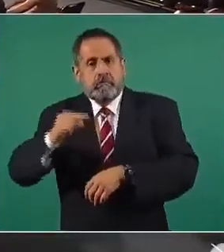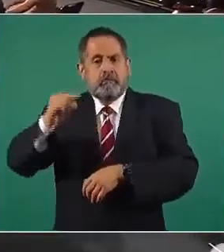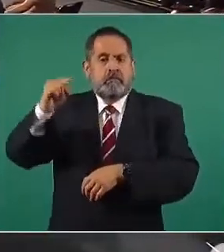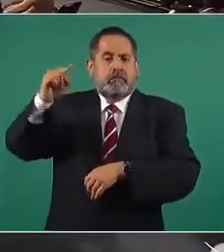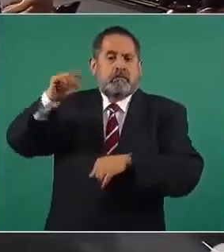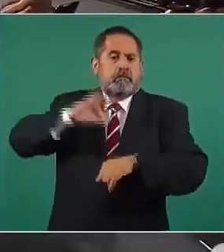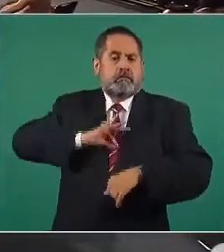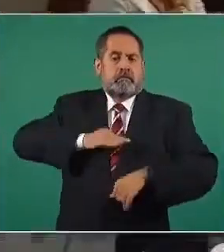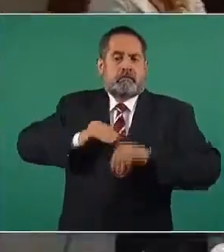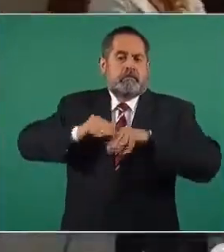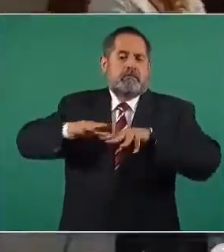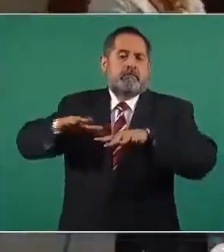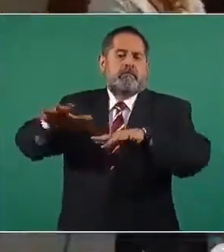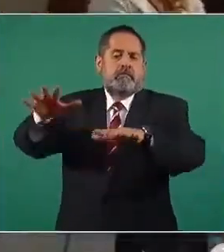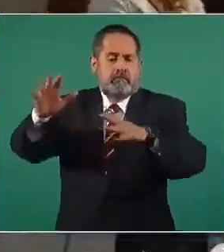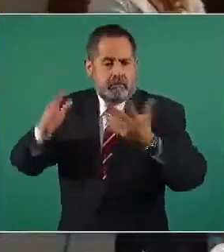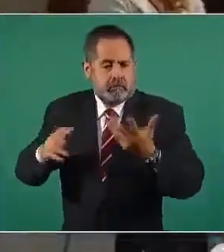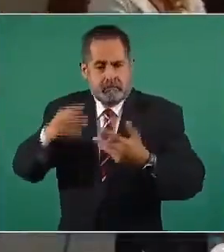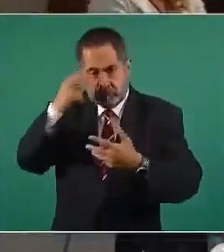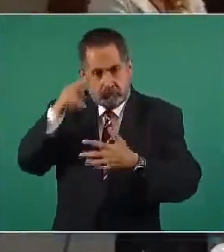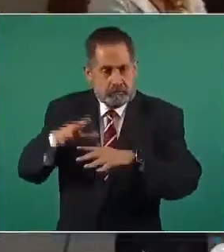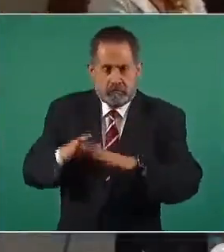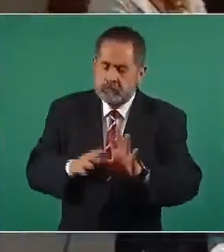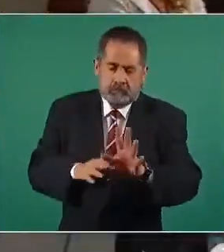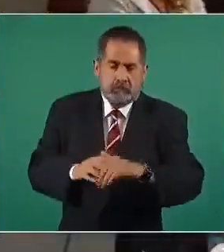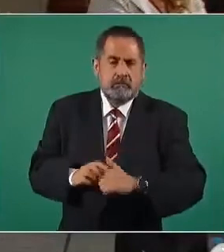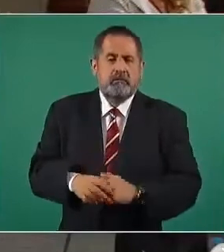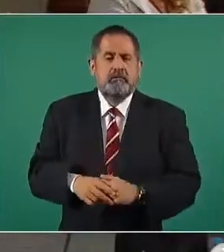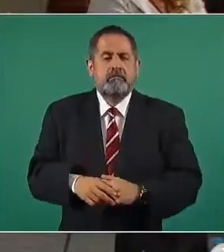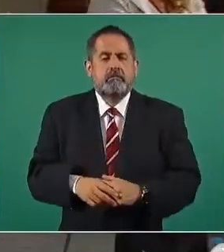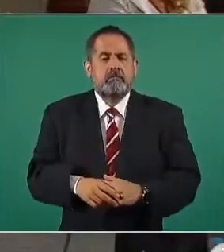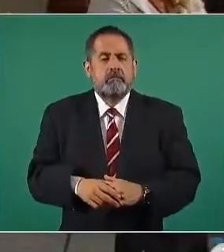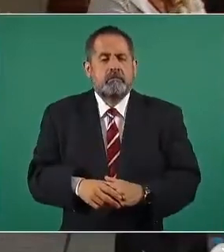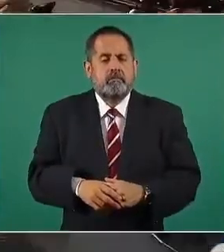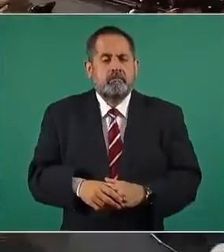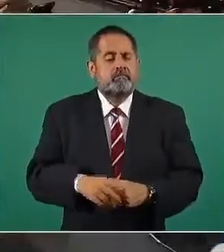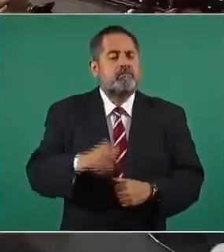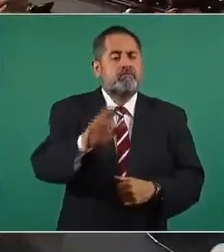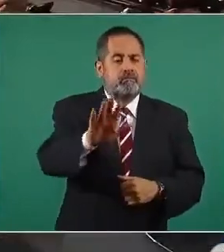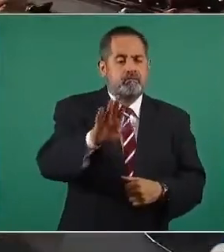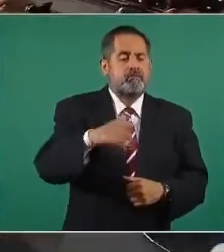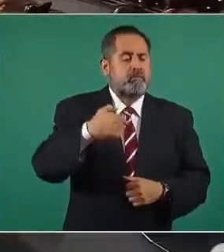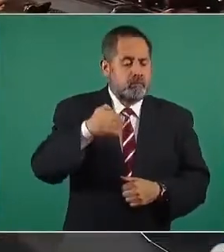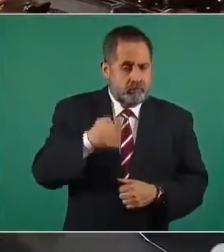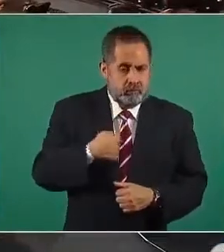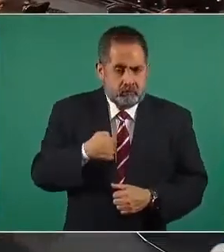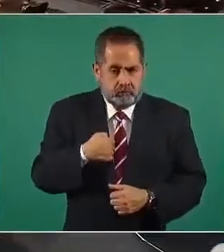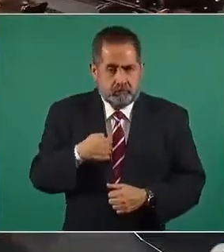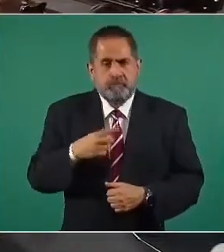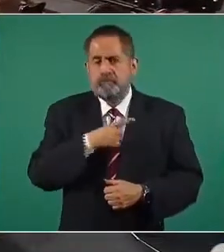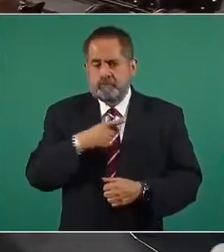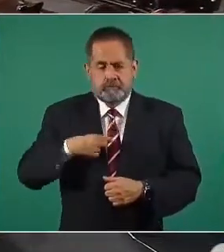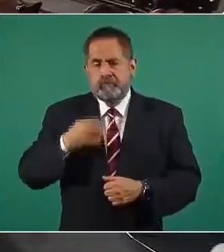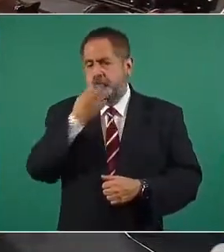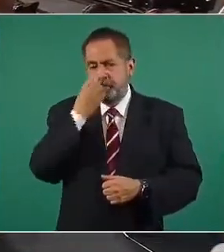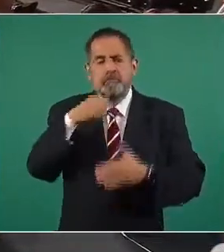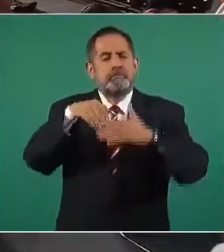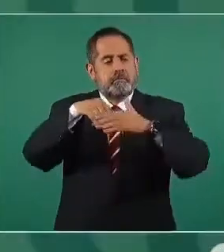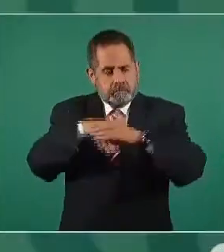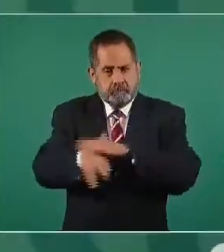anda circulando en México. Y bueno, pues yo soy partidario de que se regrese a clases,